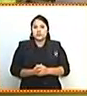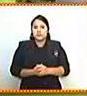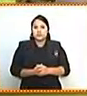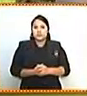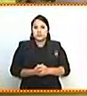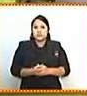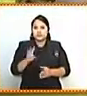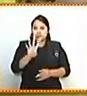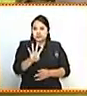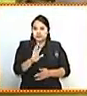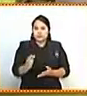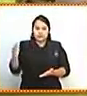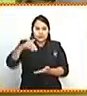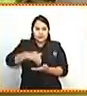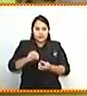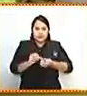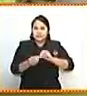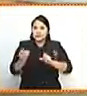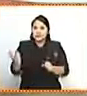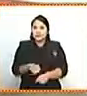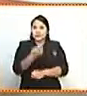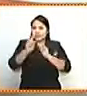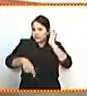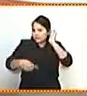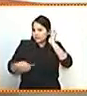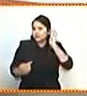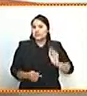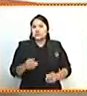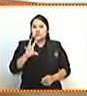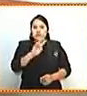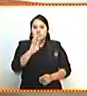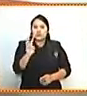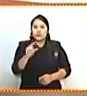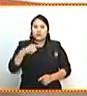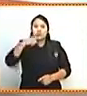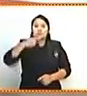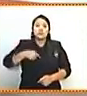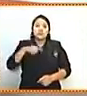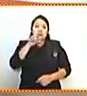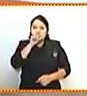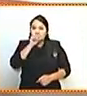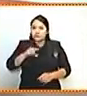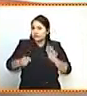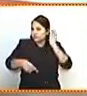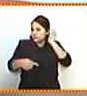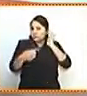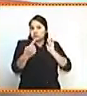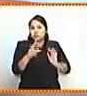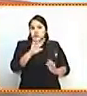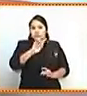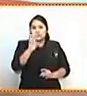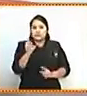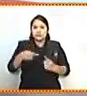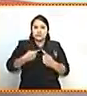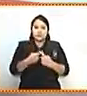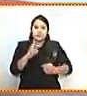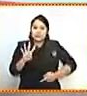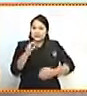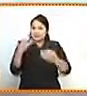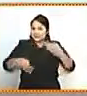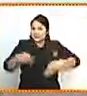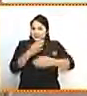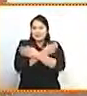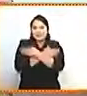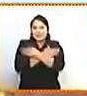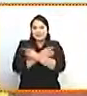Y es el 4, reitero el número ganador para la diaria 76 palomas y para más 1, 76 más 4, felicidades.